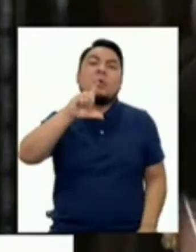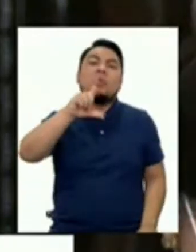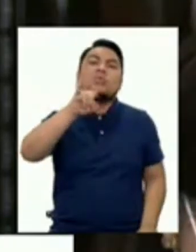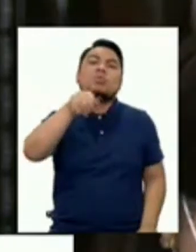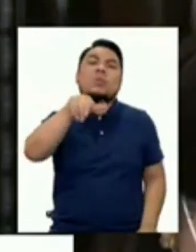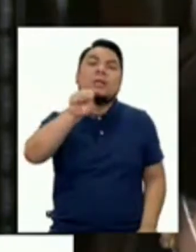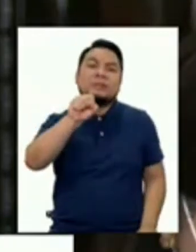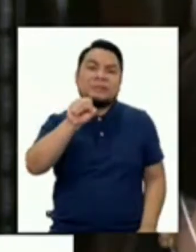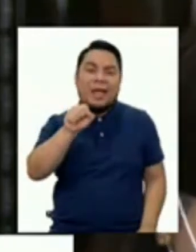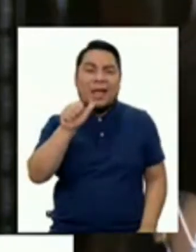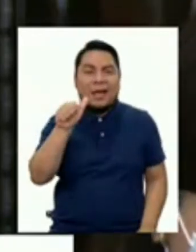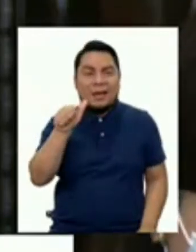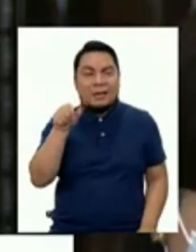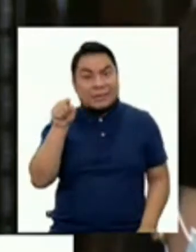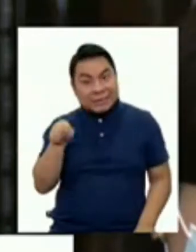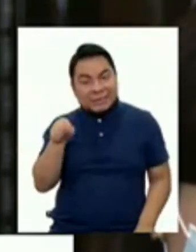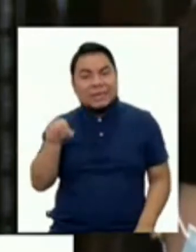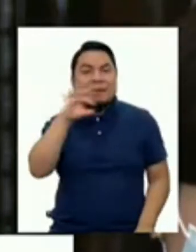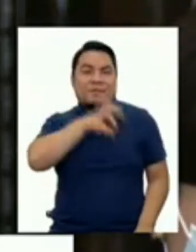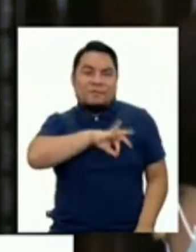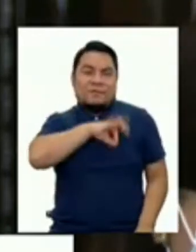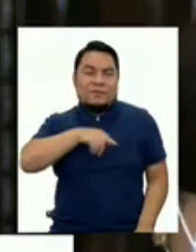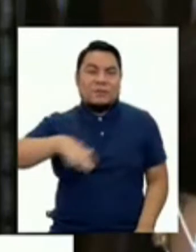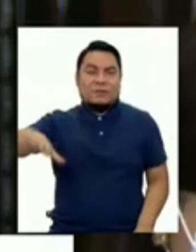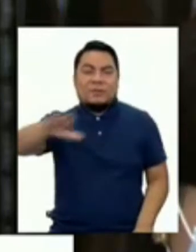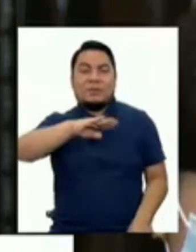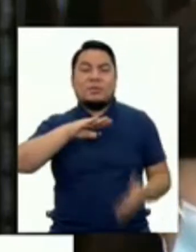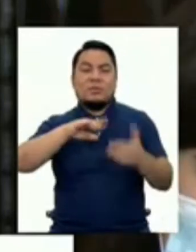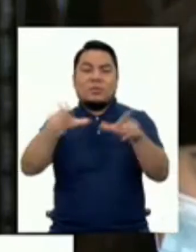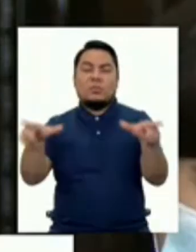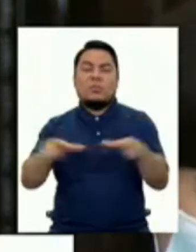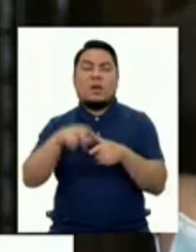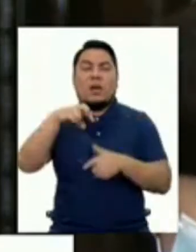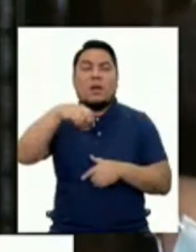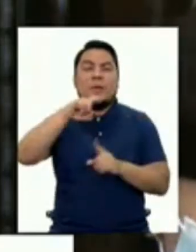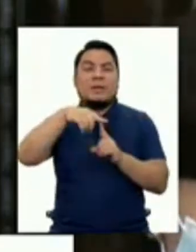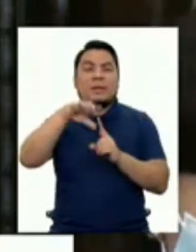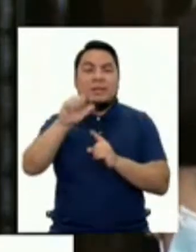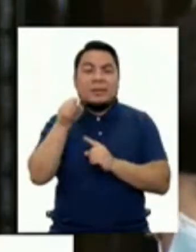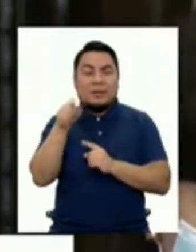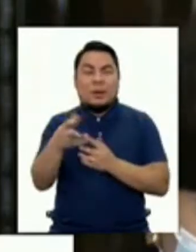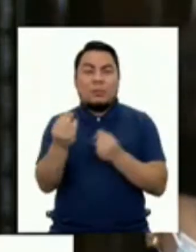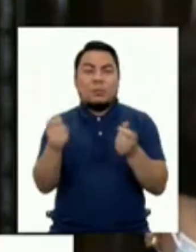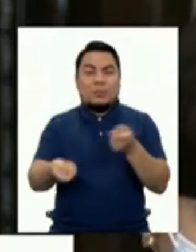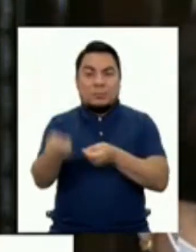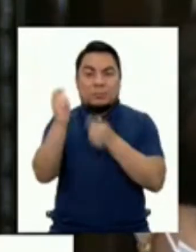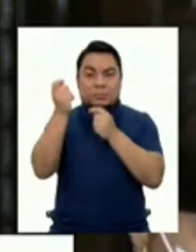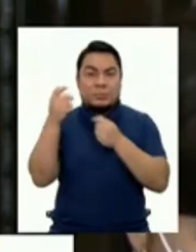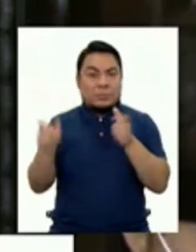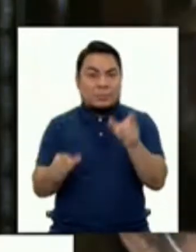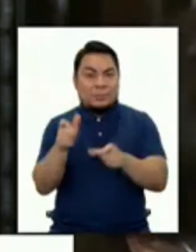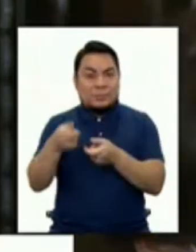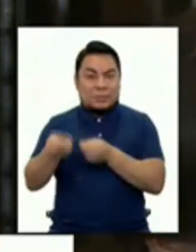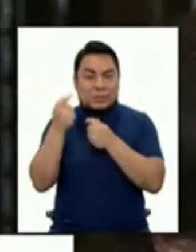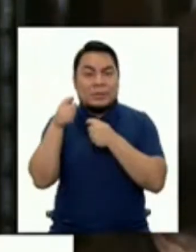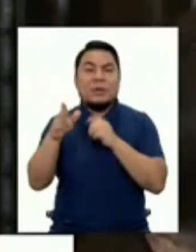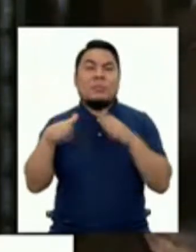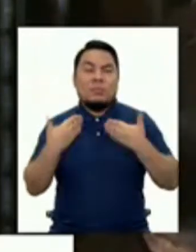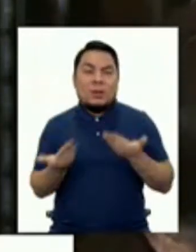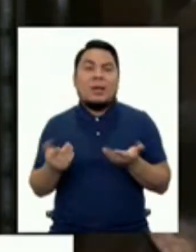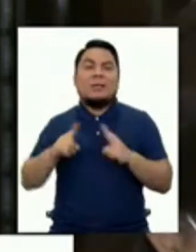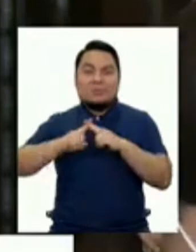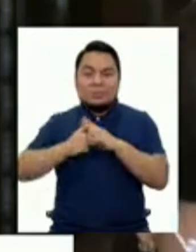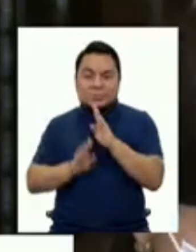que potencialmente benefician a la ciudad de Paita. Esto va a permitir que muchos pescadores artesanales nuevamente puedan